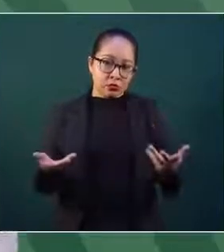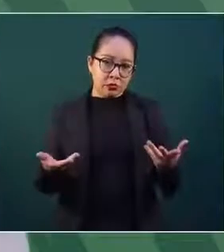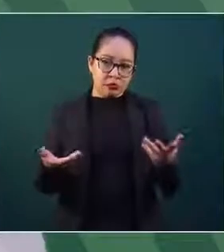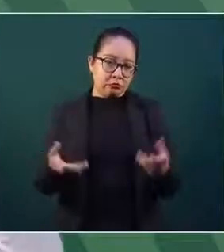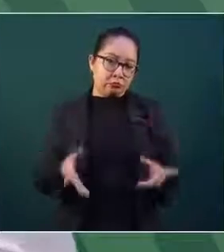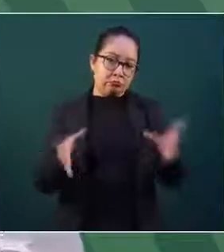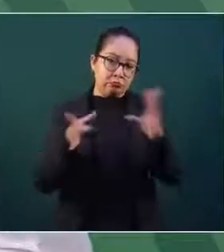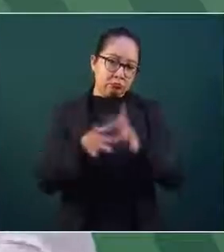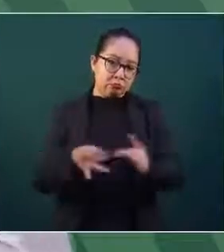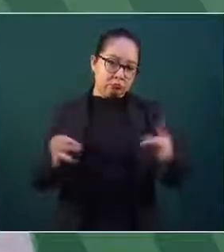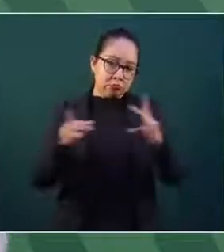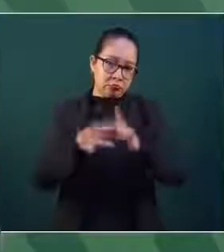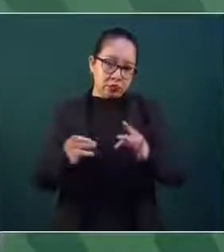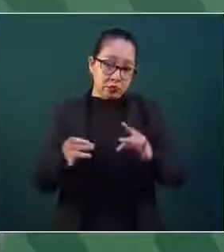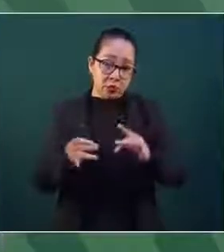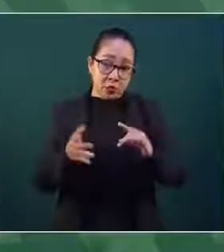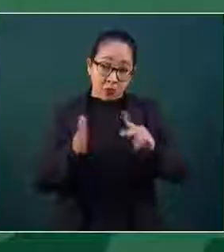repetirlo,